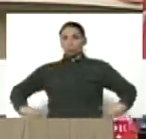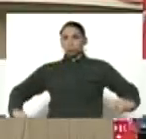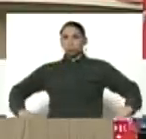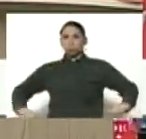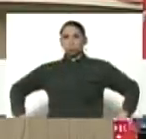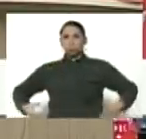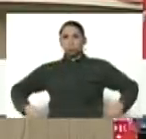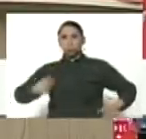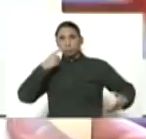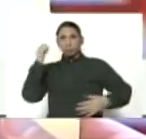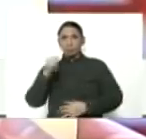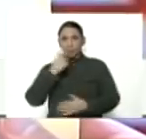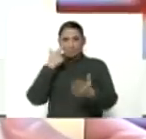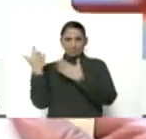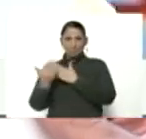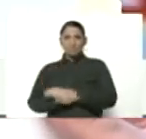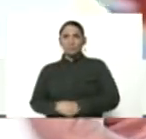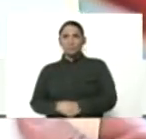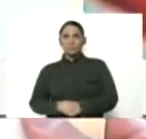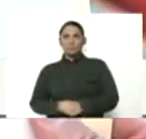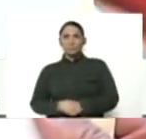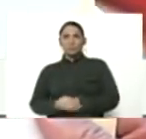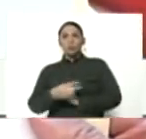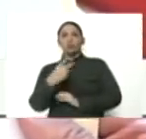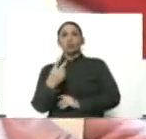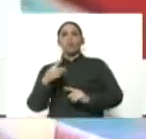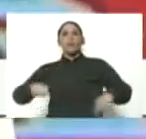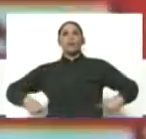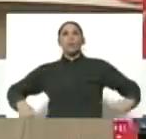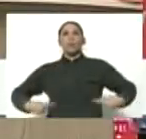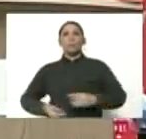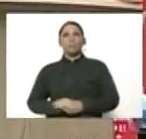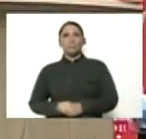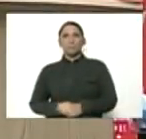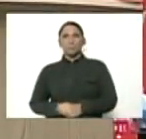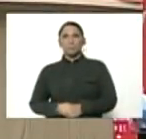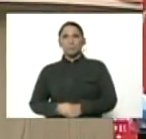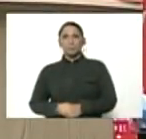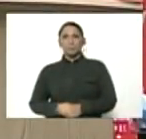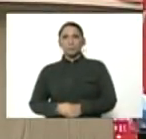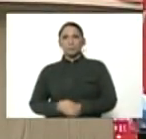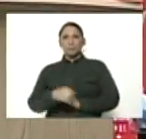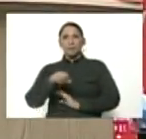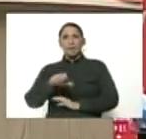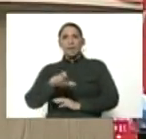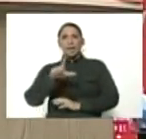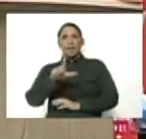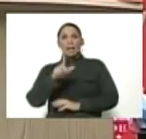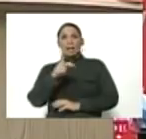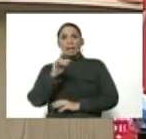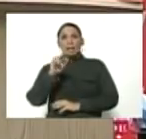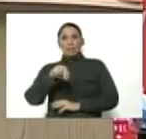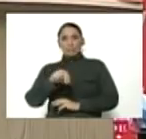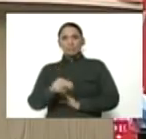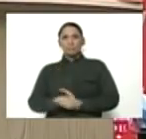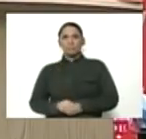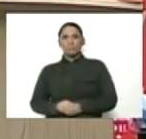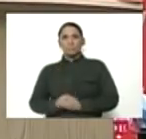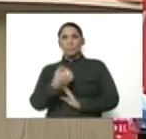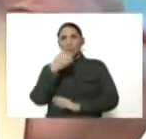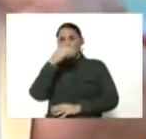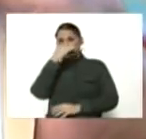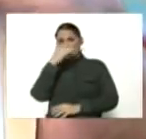y aquí está, doble rueda. Elkin Javier López Torres, un